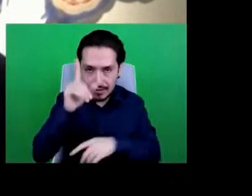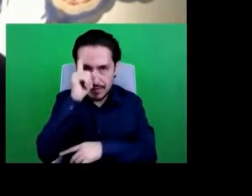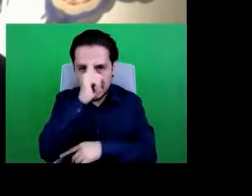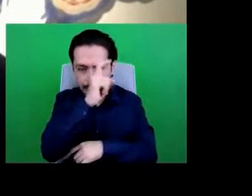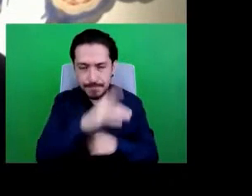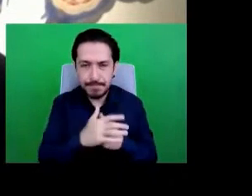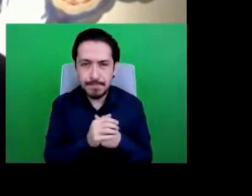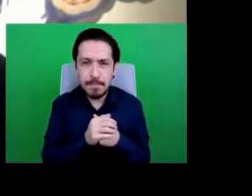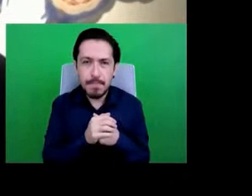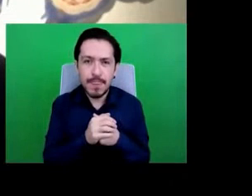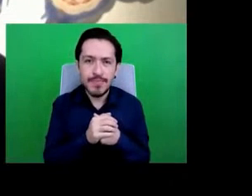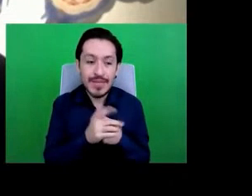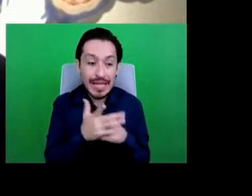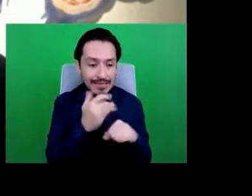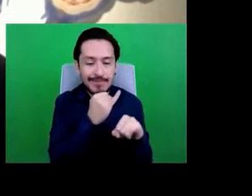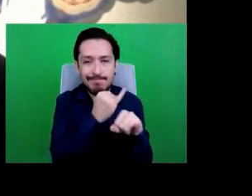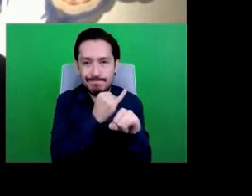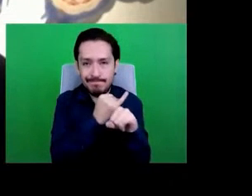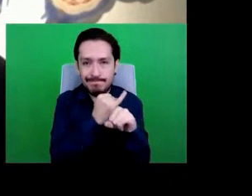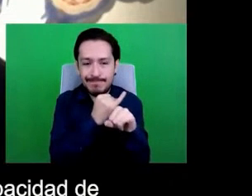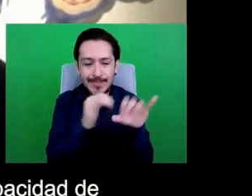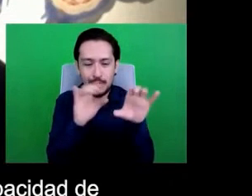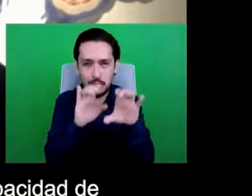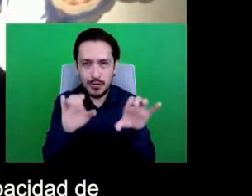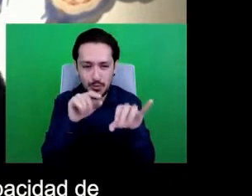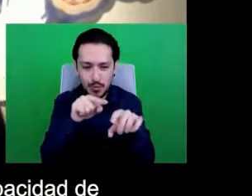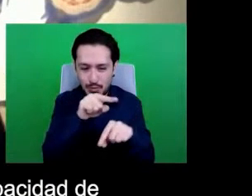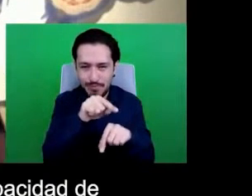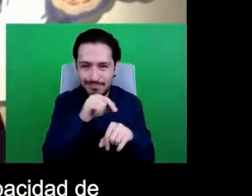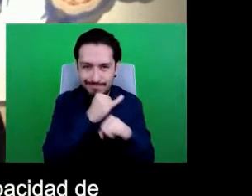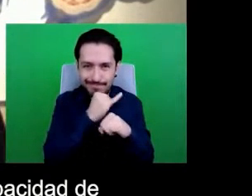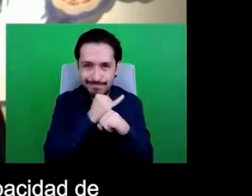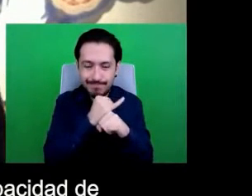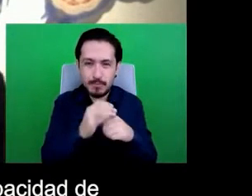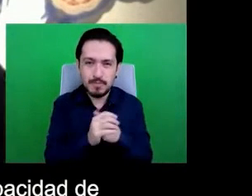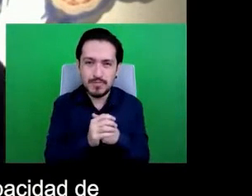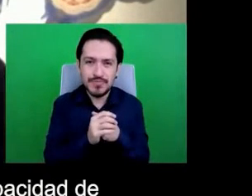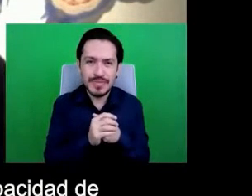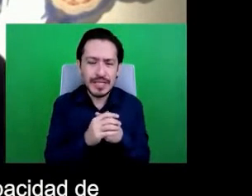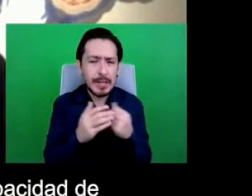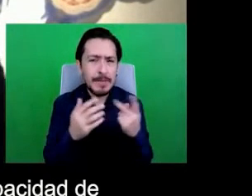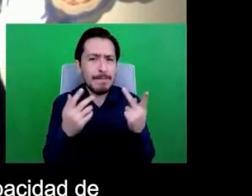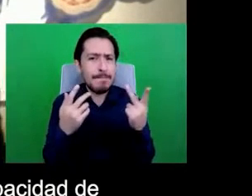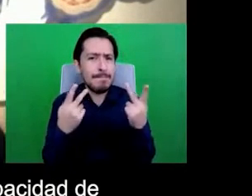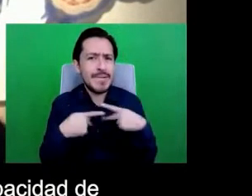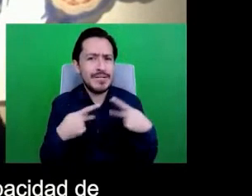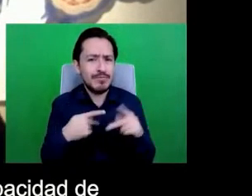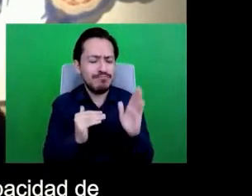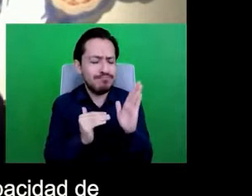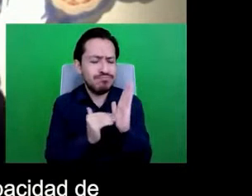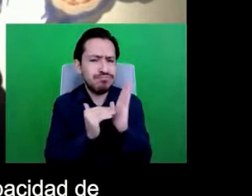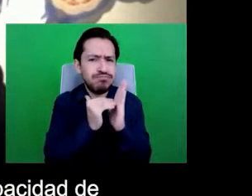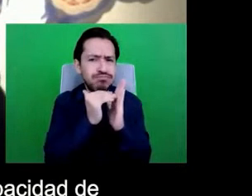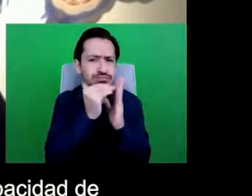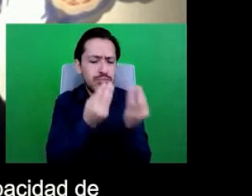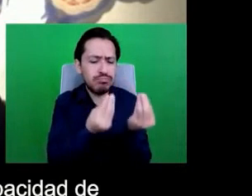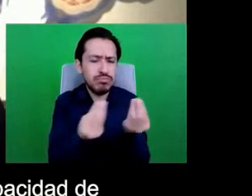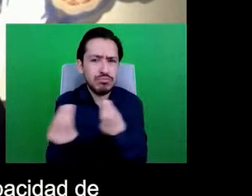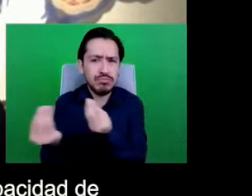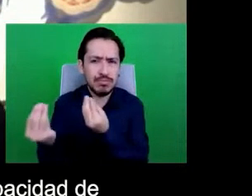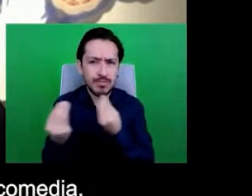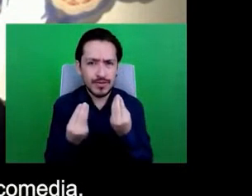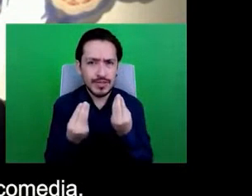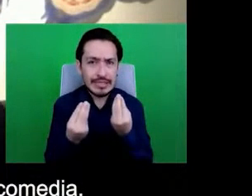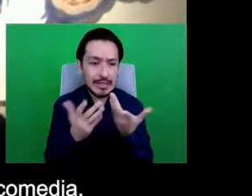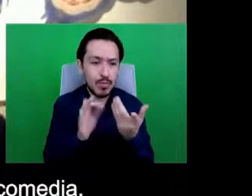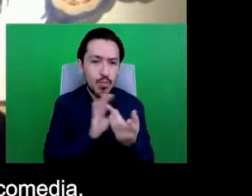mundo en línea y la tecnología digital. Muchas personas, millones de personas, tienen la capacidad de generar y de compartir